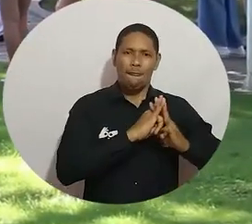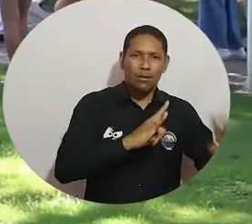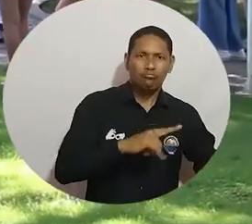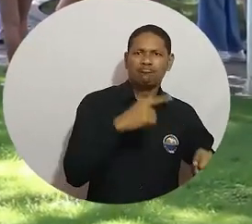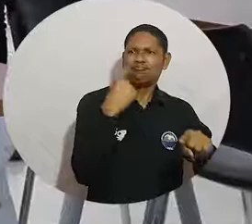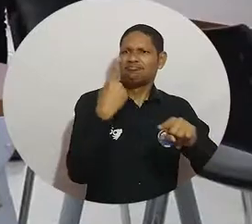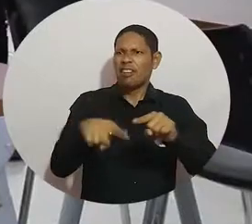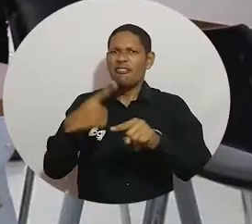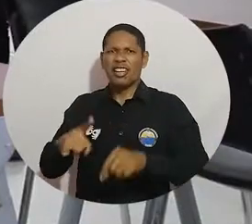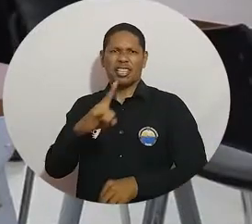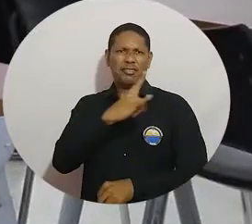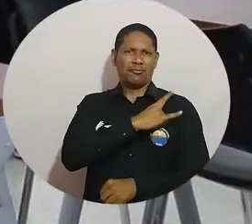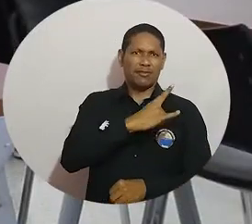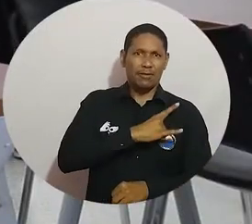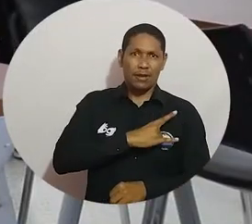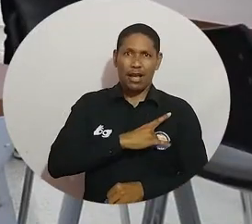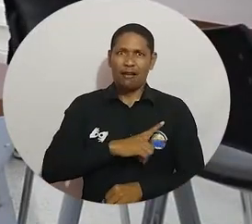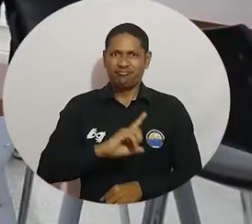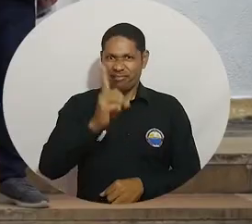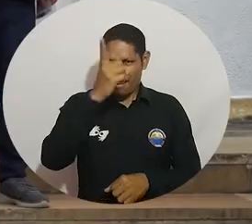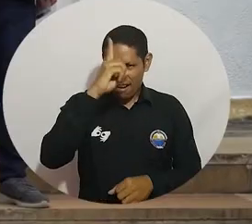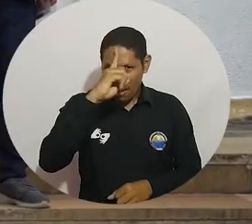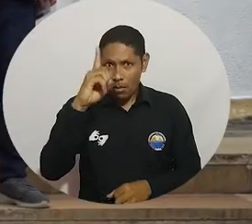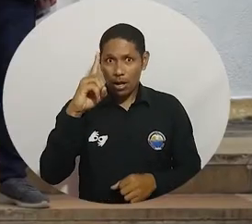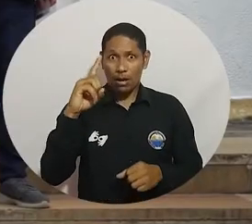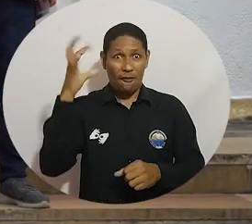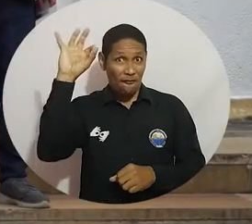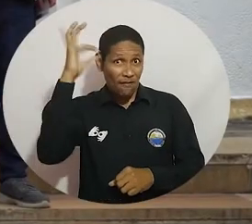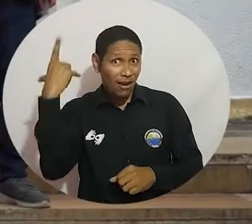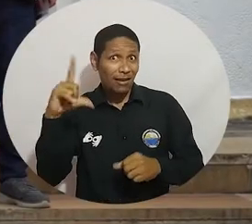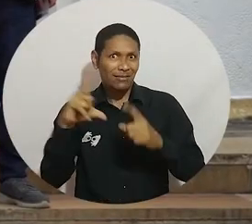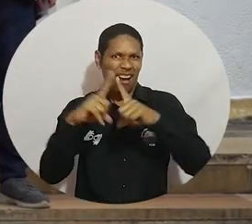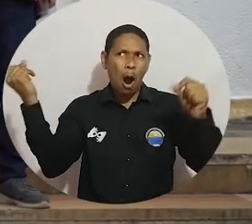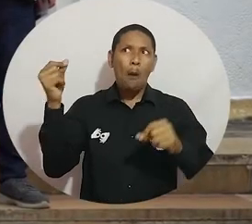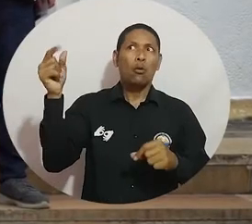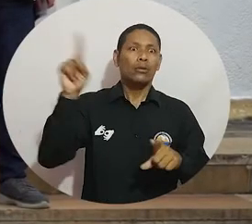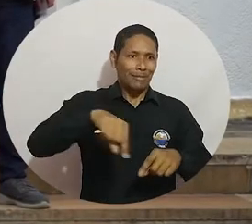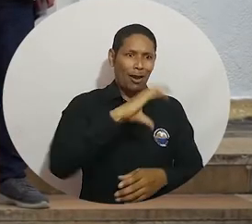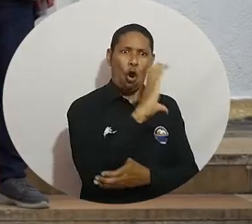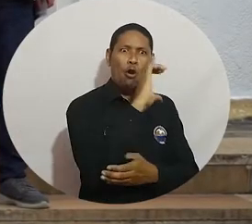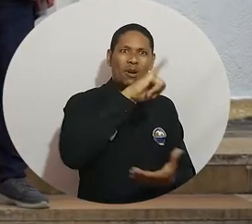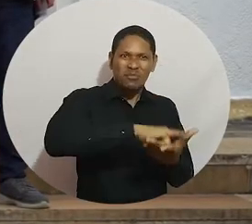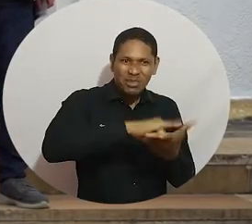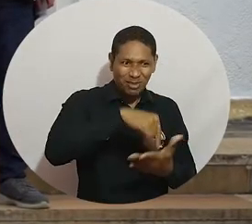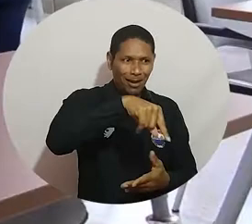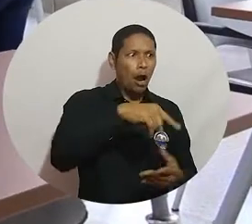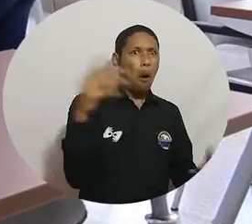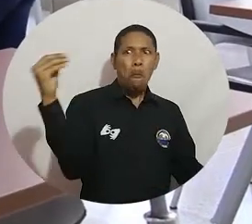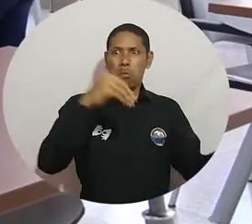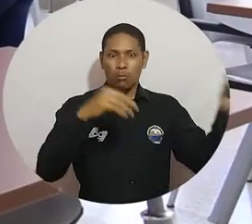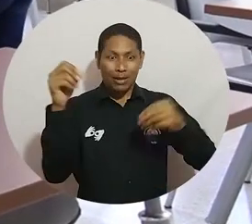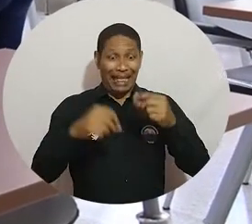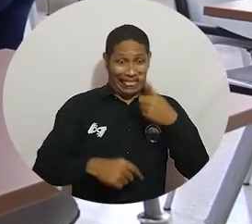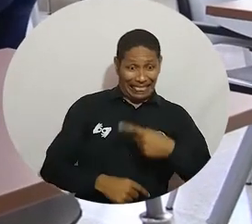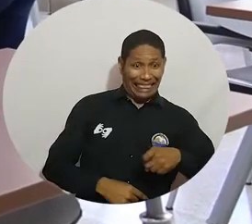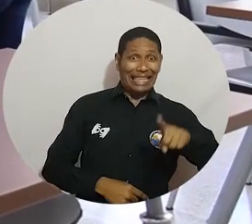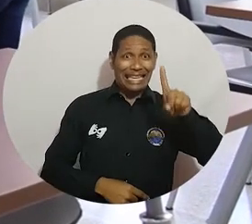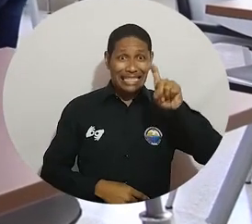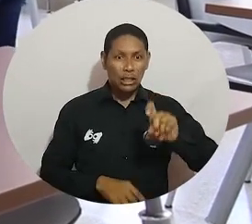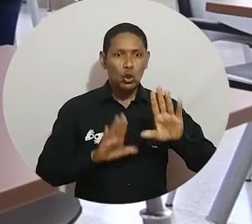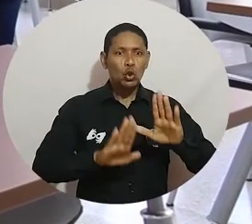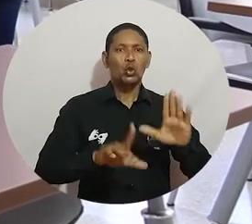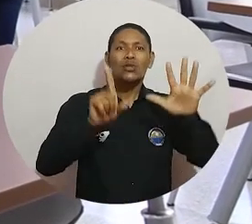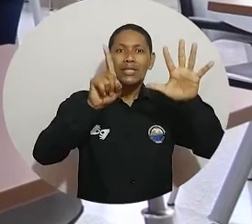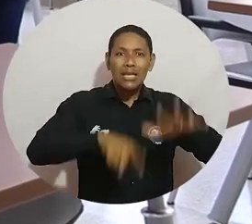a la Alma Mater proveniente de universidades de Alemania, Francia, Japón y de otras ciudades de Colombia, de los cuales